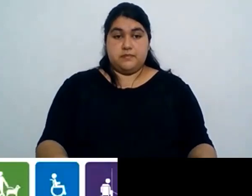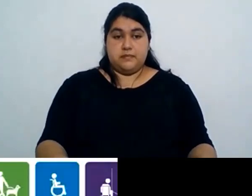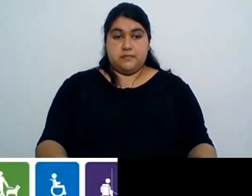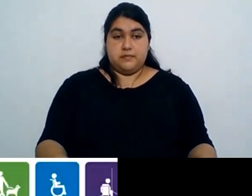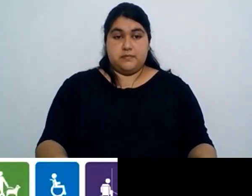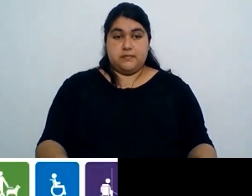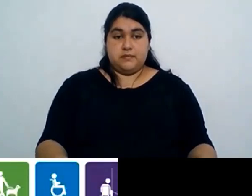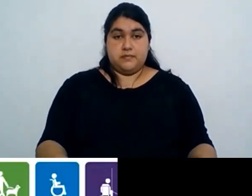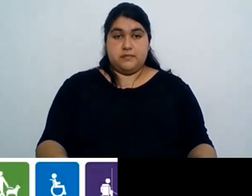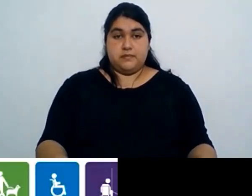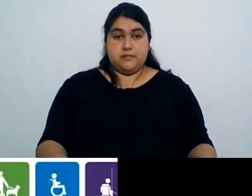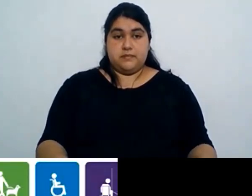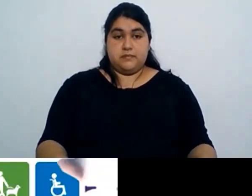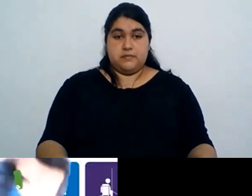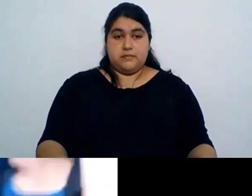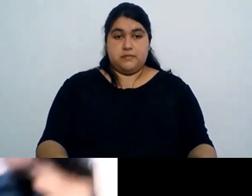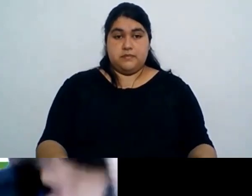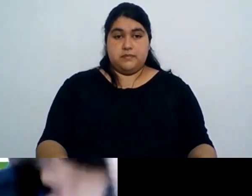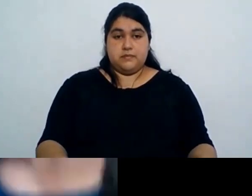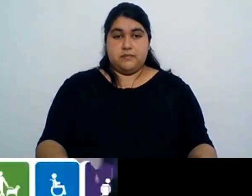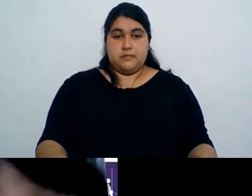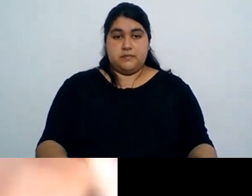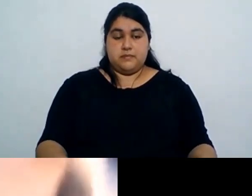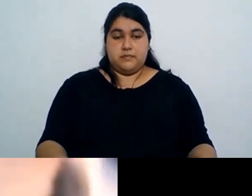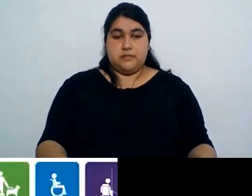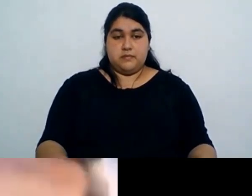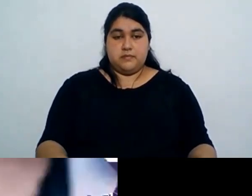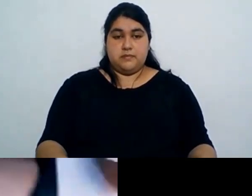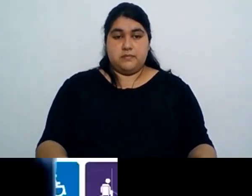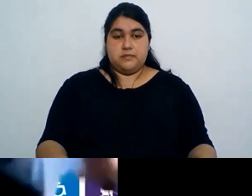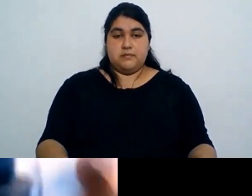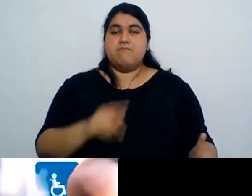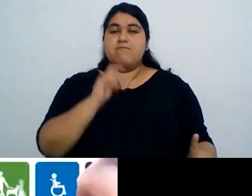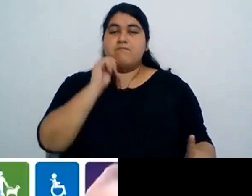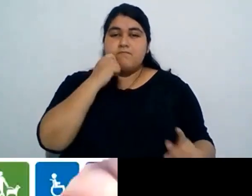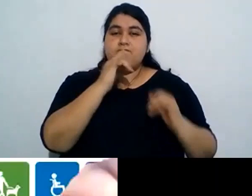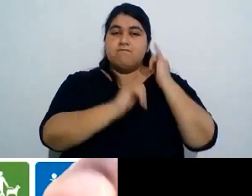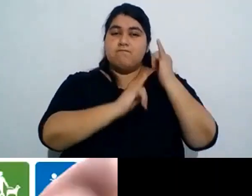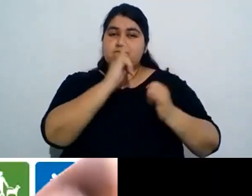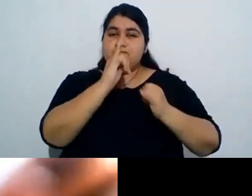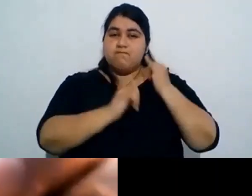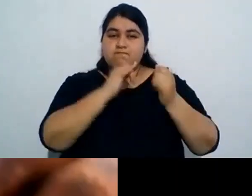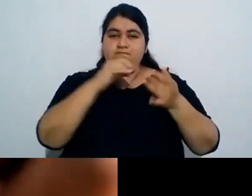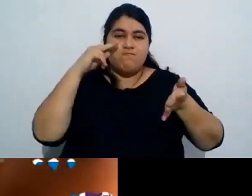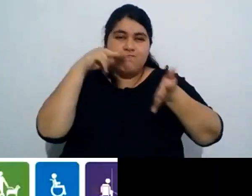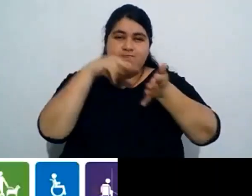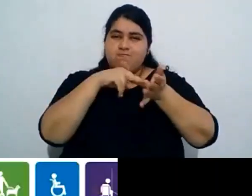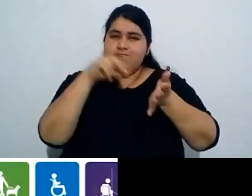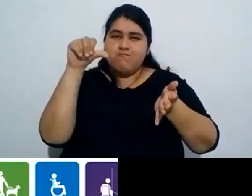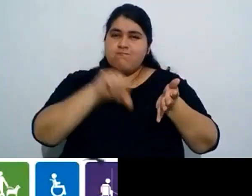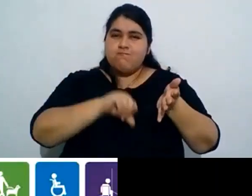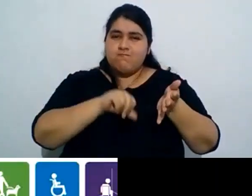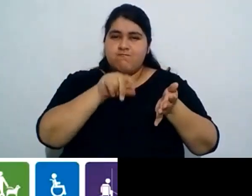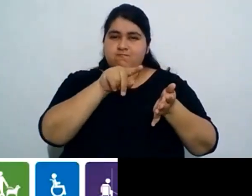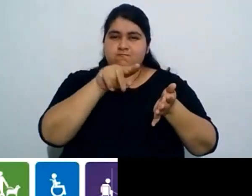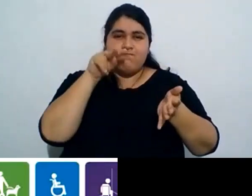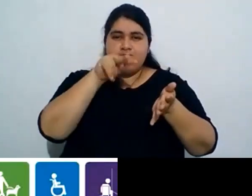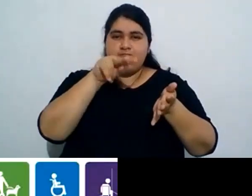yo te diría que lo por ahí lo describas porque no se logra ver.